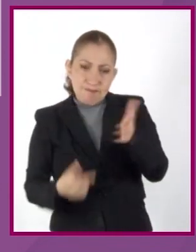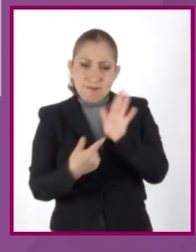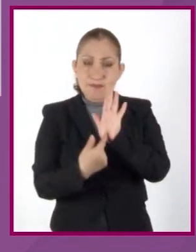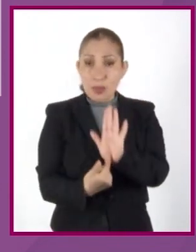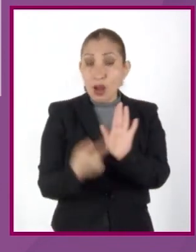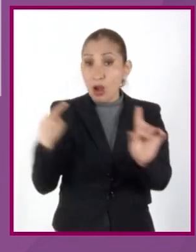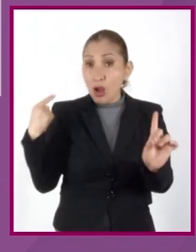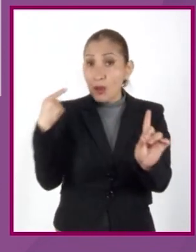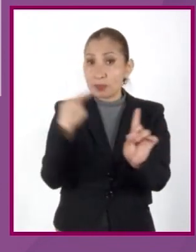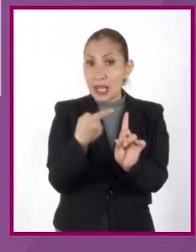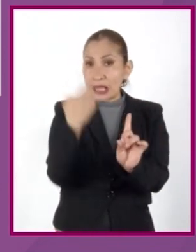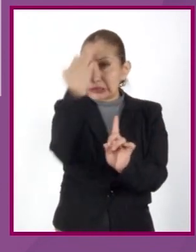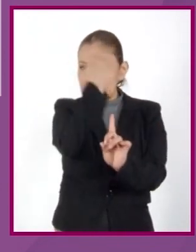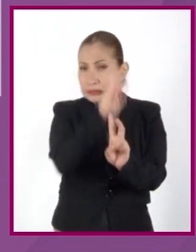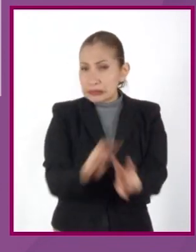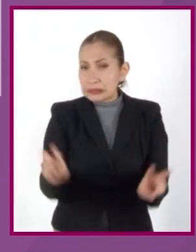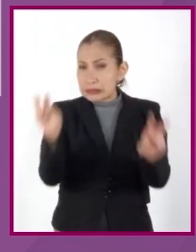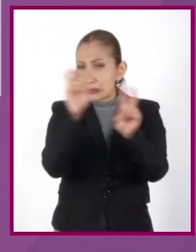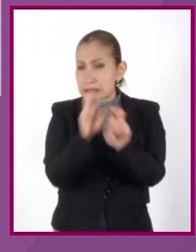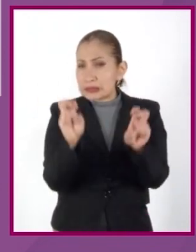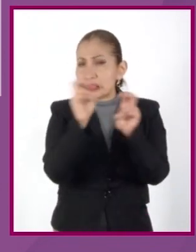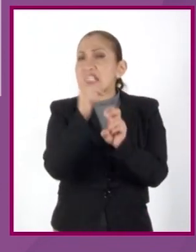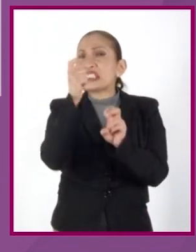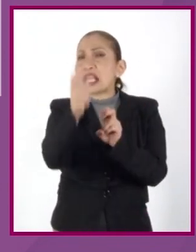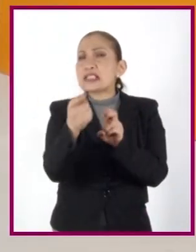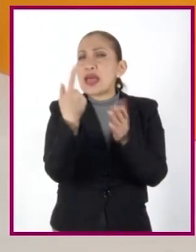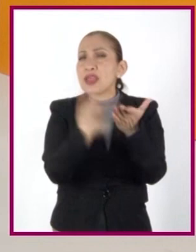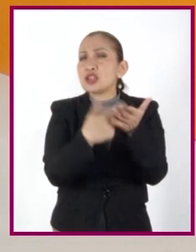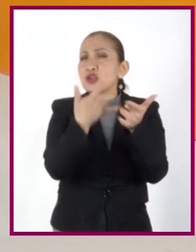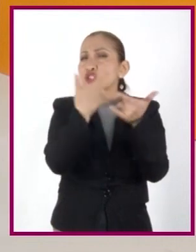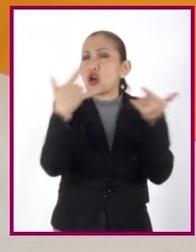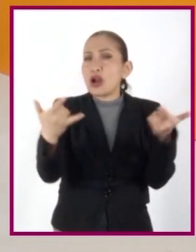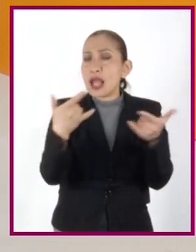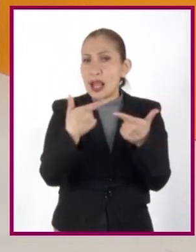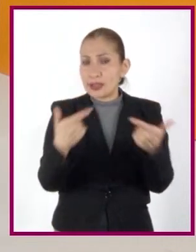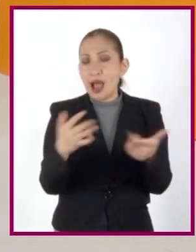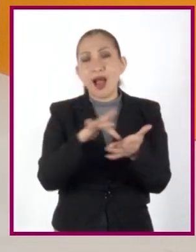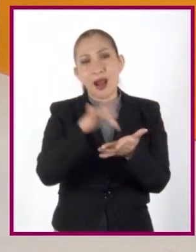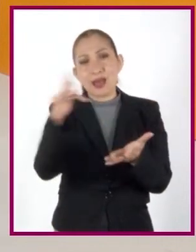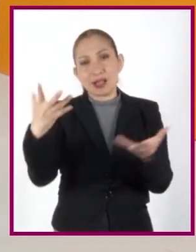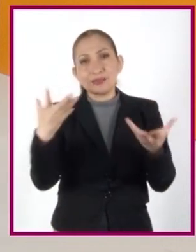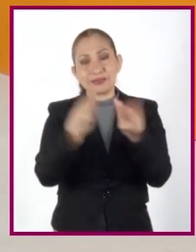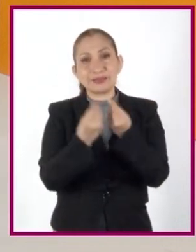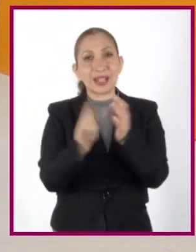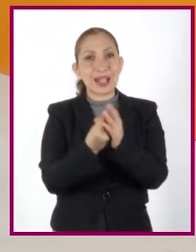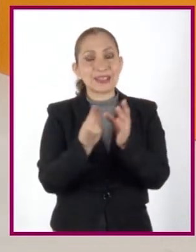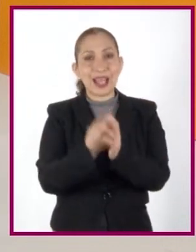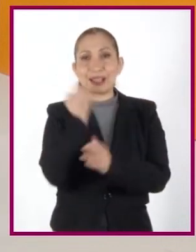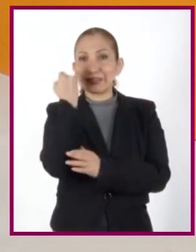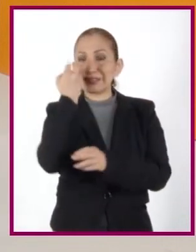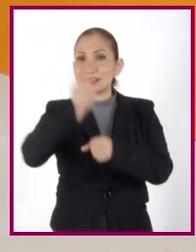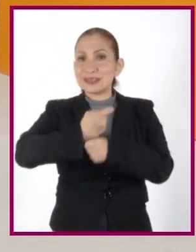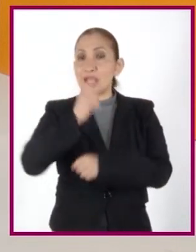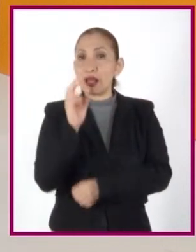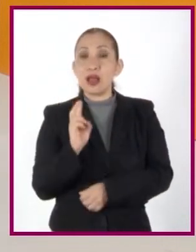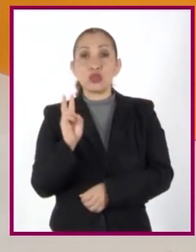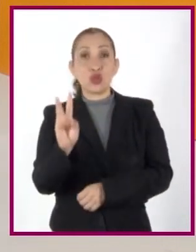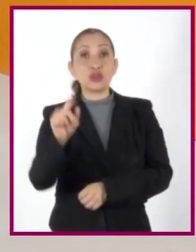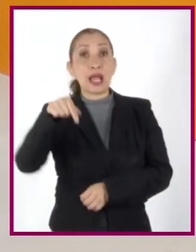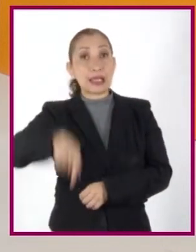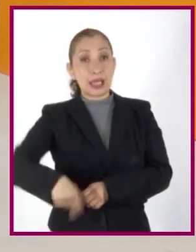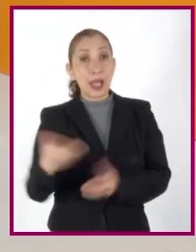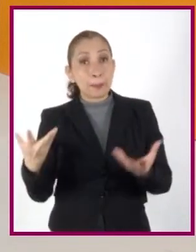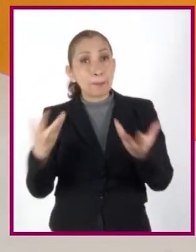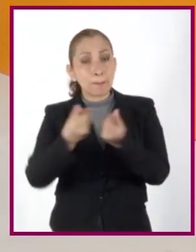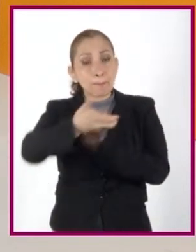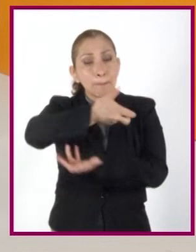nuestro propósito, analizar contenidos históricos en leyendas. Gracias por compartir con nosotros esta sesión de Lengua Materna 2, en la que hemos